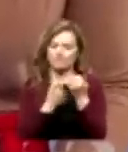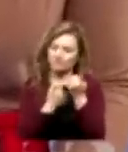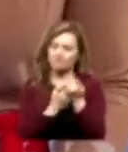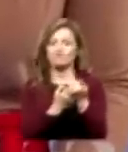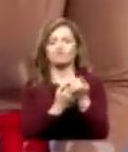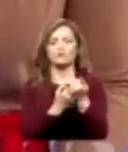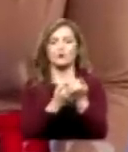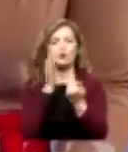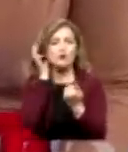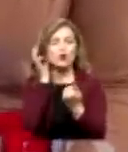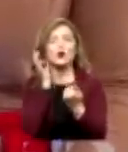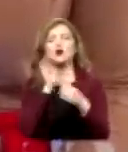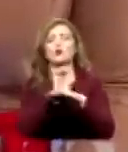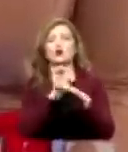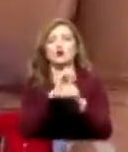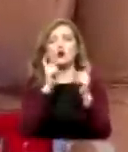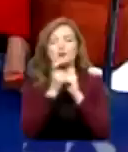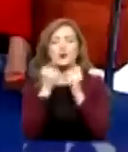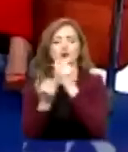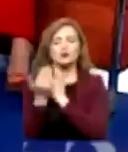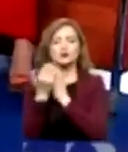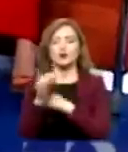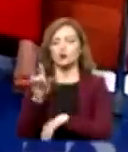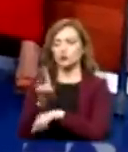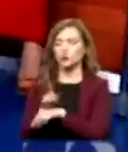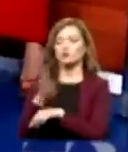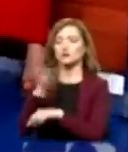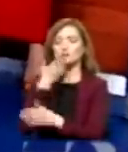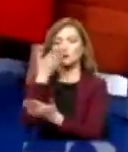historia de las mujeres en este país. Doctora, usted es una de